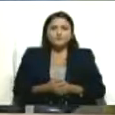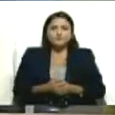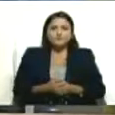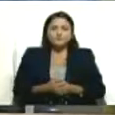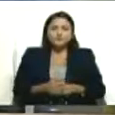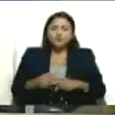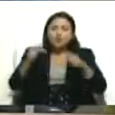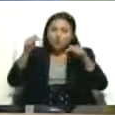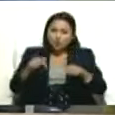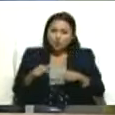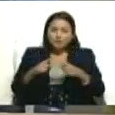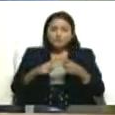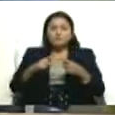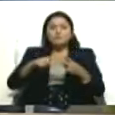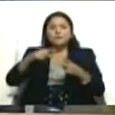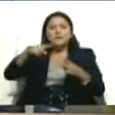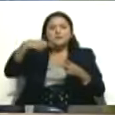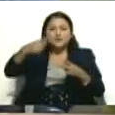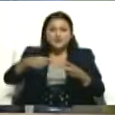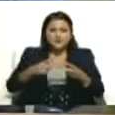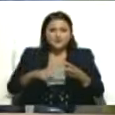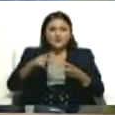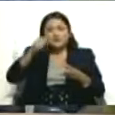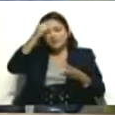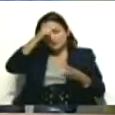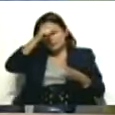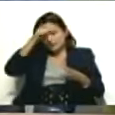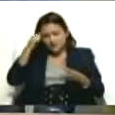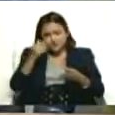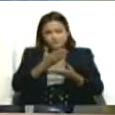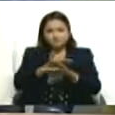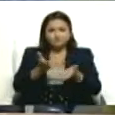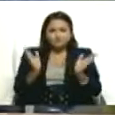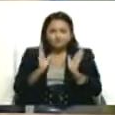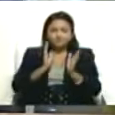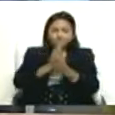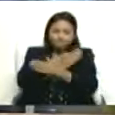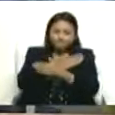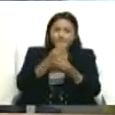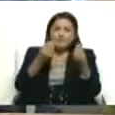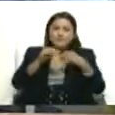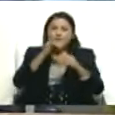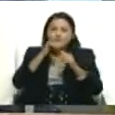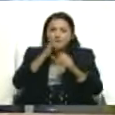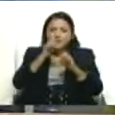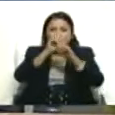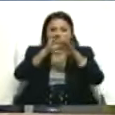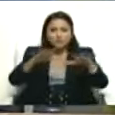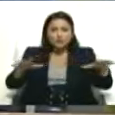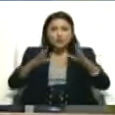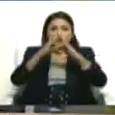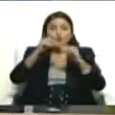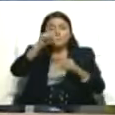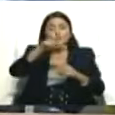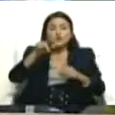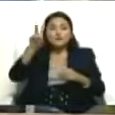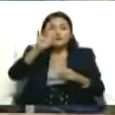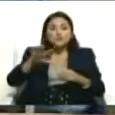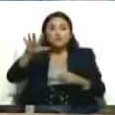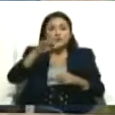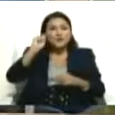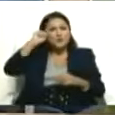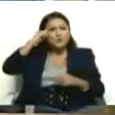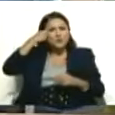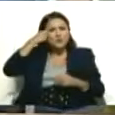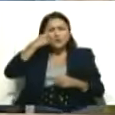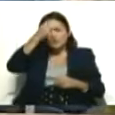día, el día de mañana y el próximo domingo, les seguiremos dando información. Recuerde todo el pueblo de Venezuela que